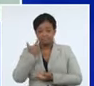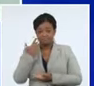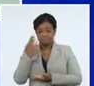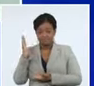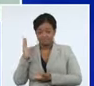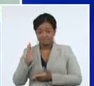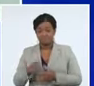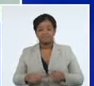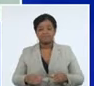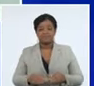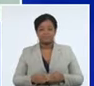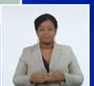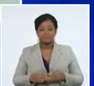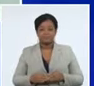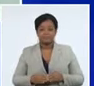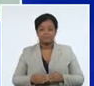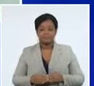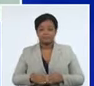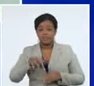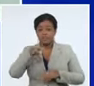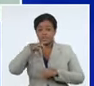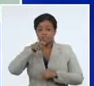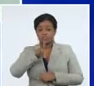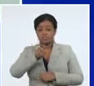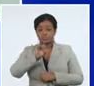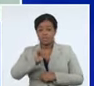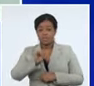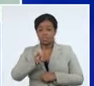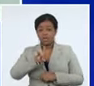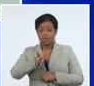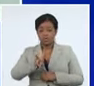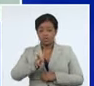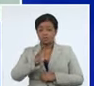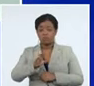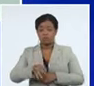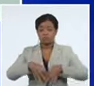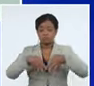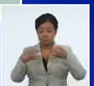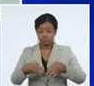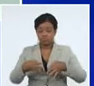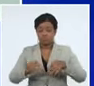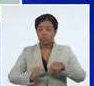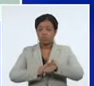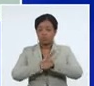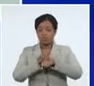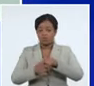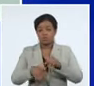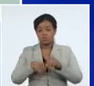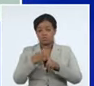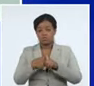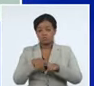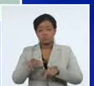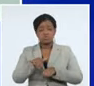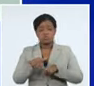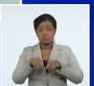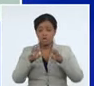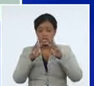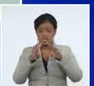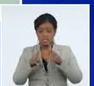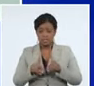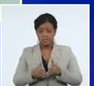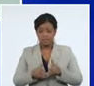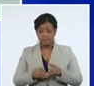está reportando 172 casos autóctonos a la COVID-19, igual número de casos